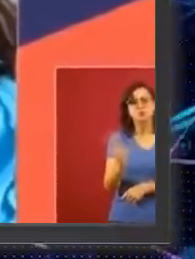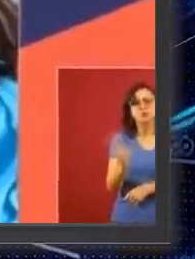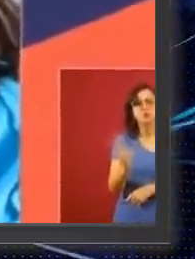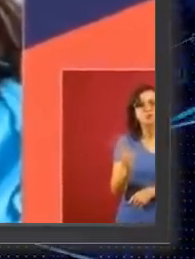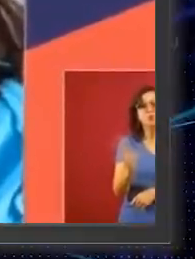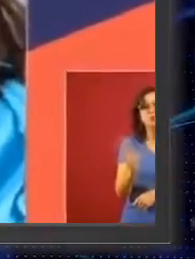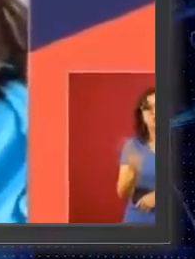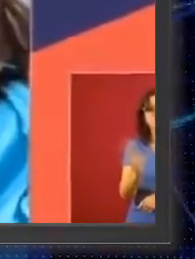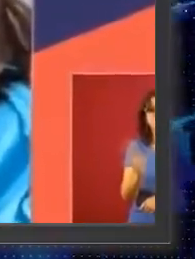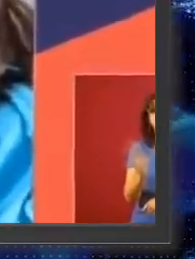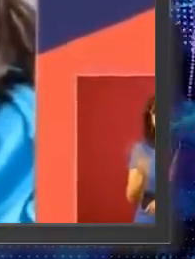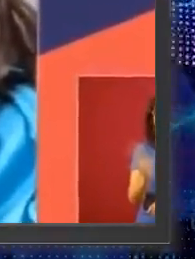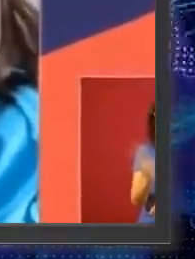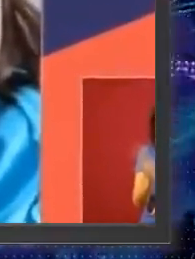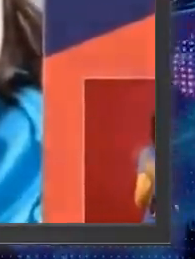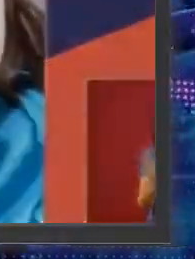años.